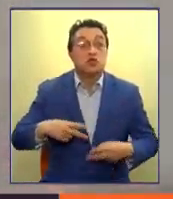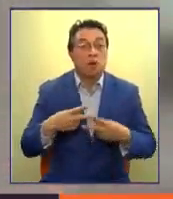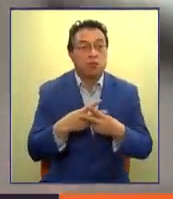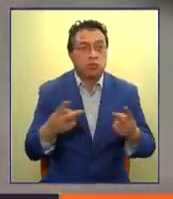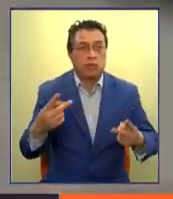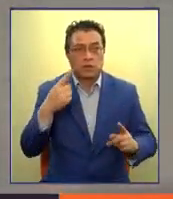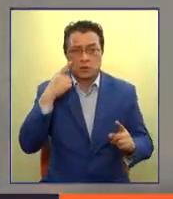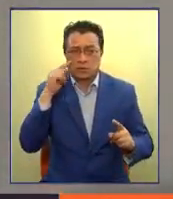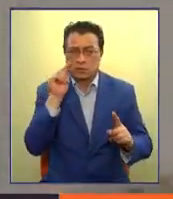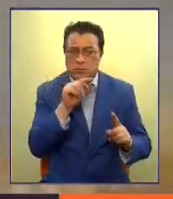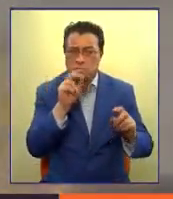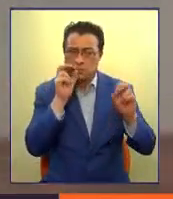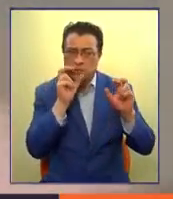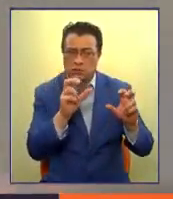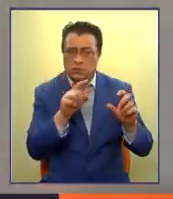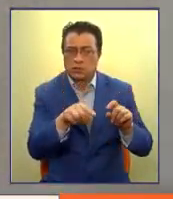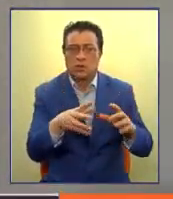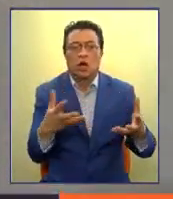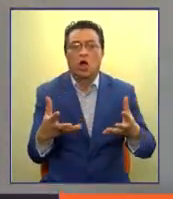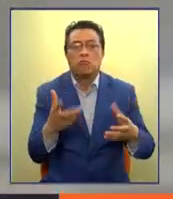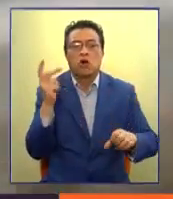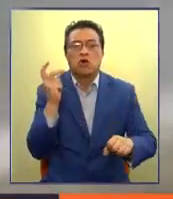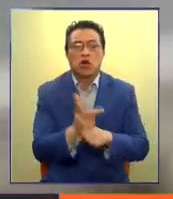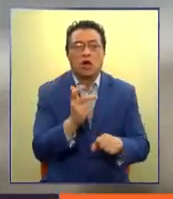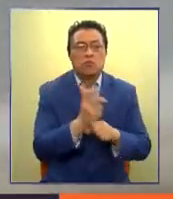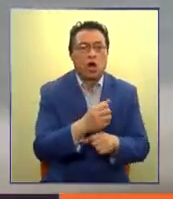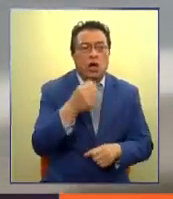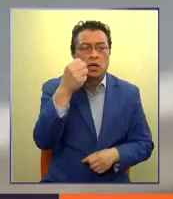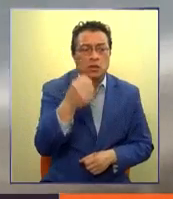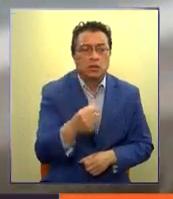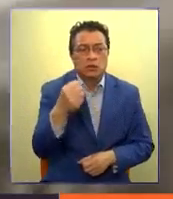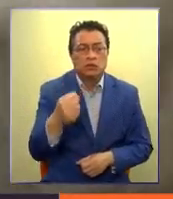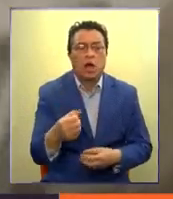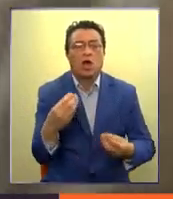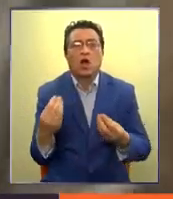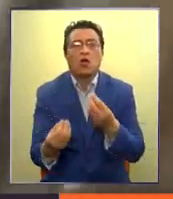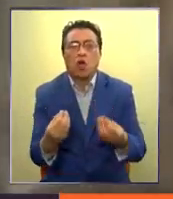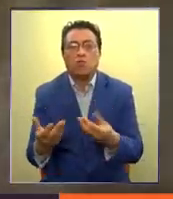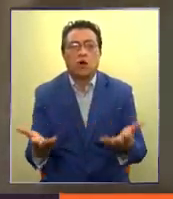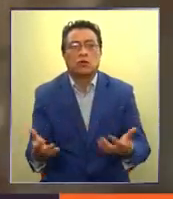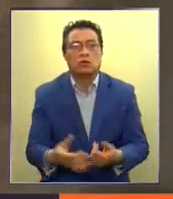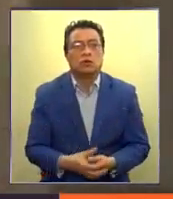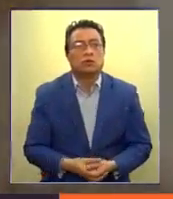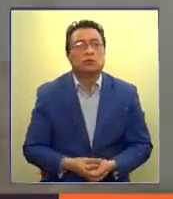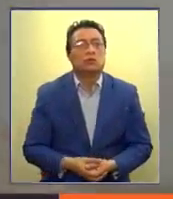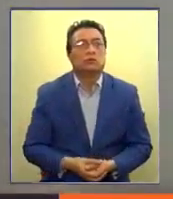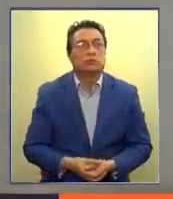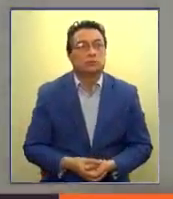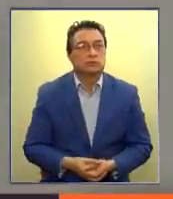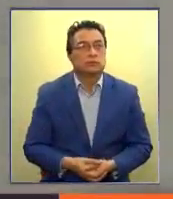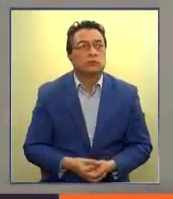su atención en los elementos con los que los robos y homicidios se estaban produciendo.